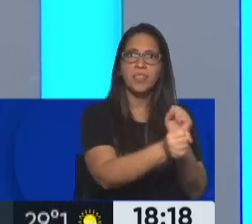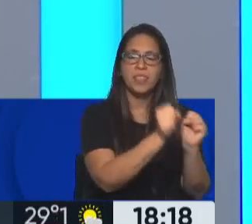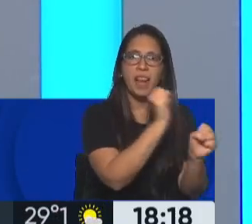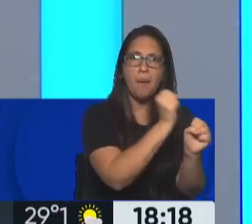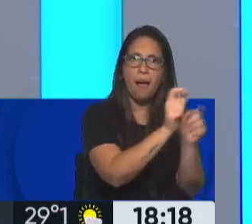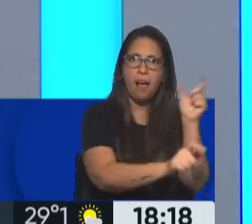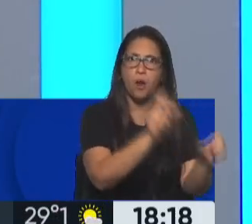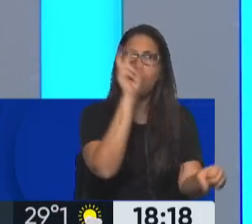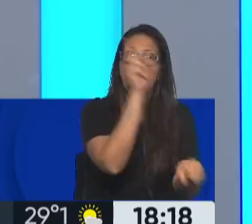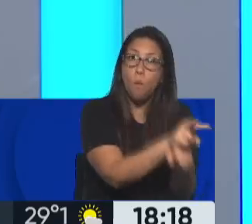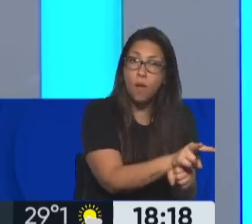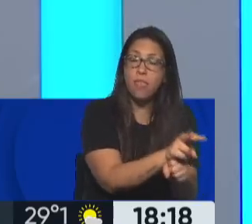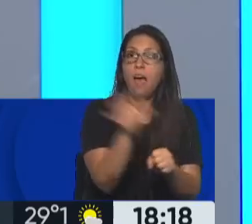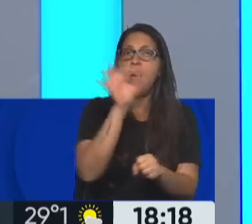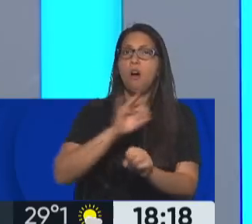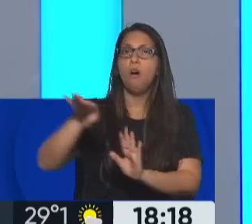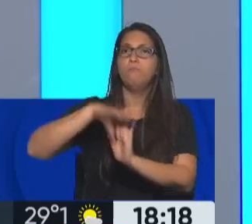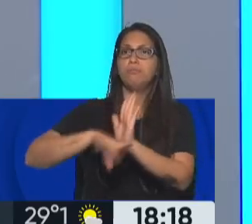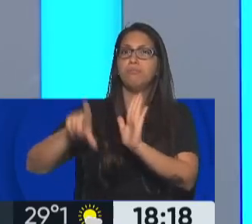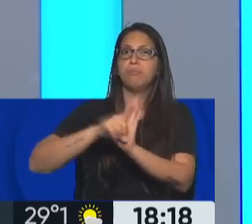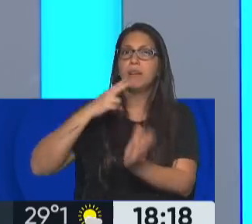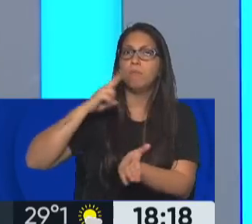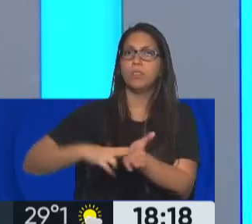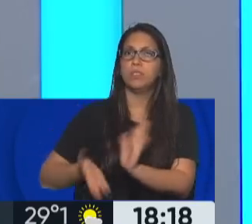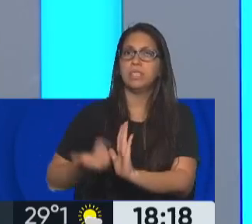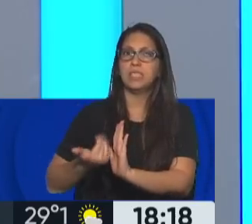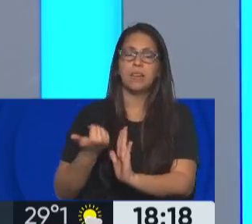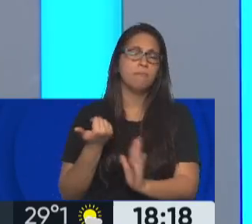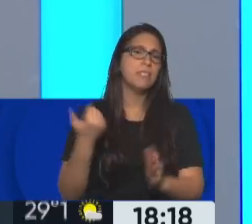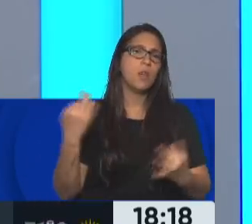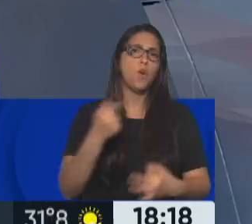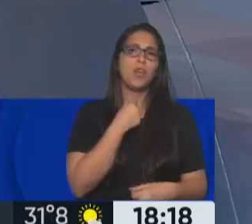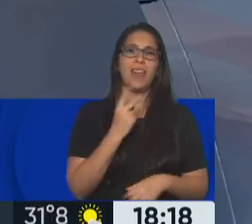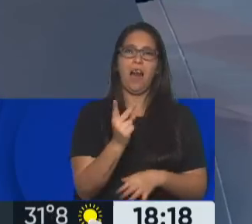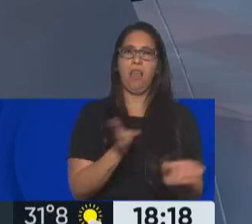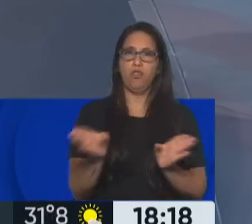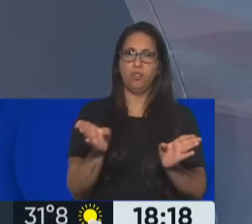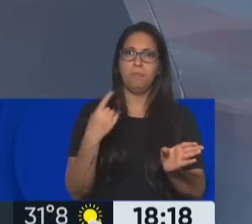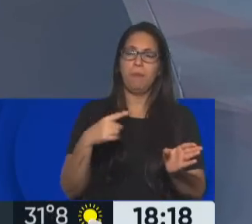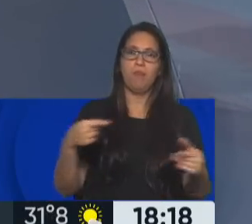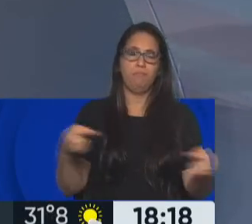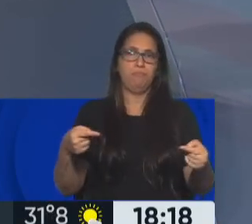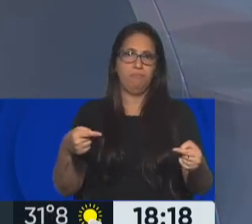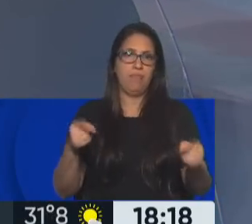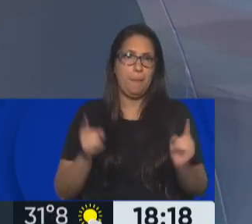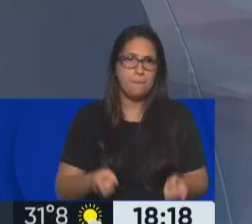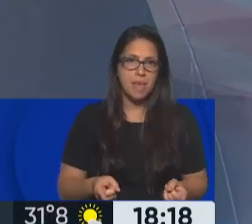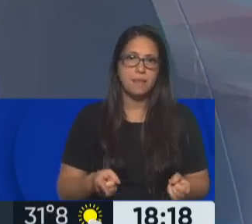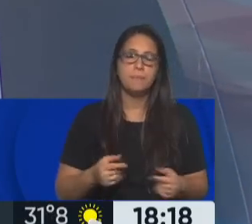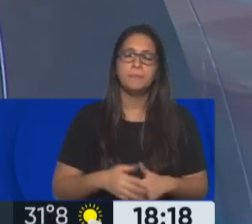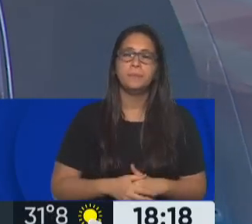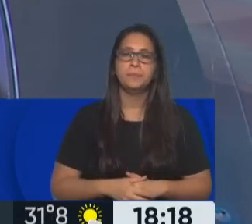cuánto va a ser un desregulador que baja impuestos. Probablemente intente ser las dos cosas, pero son cosas que entran en conflicto. Bien. Y